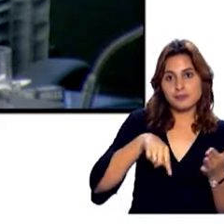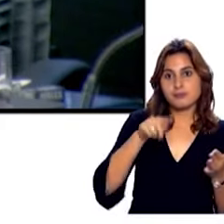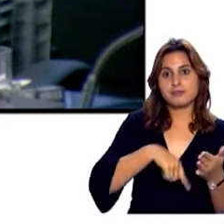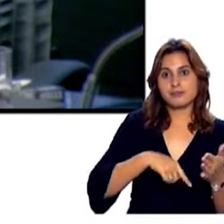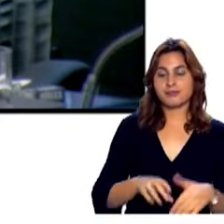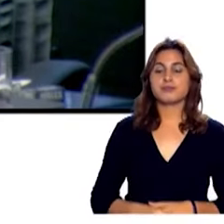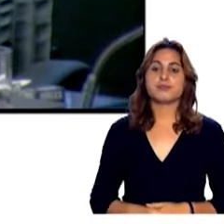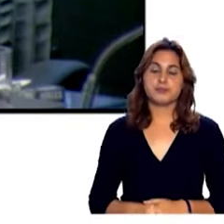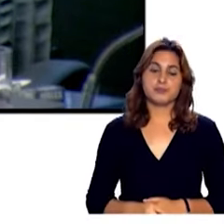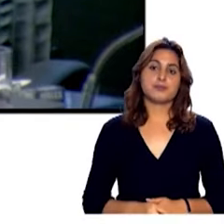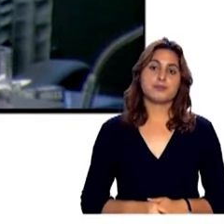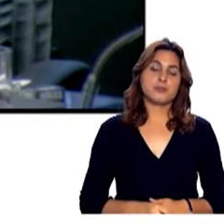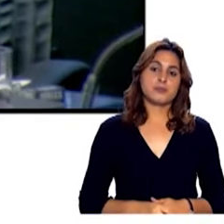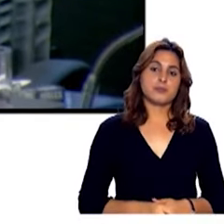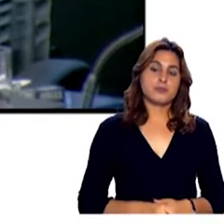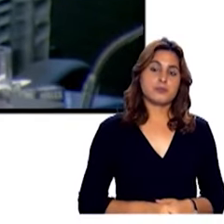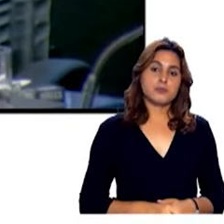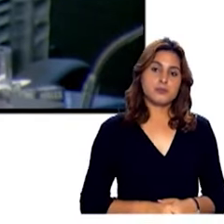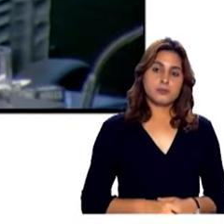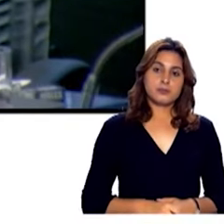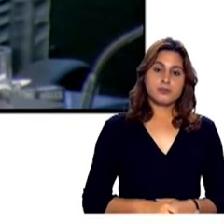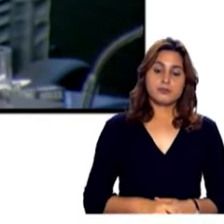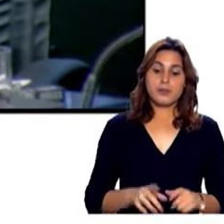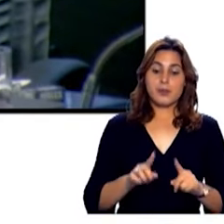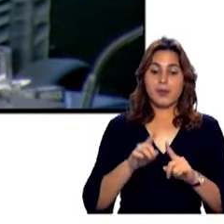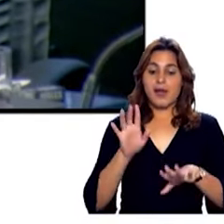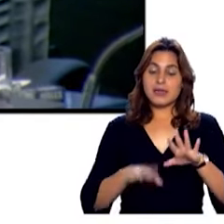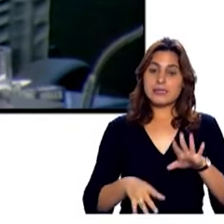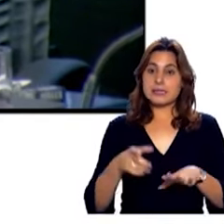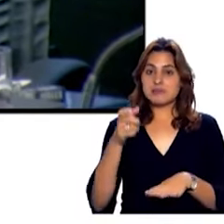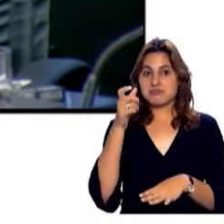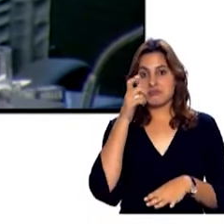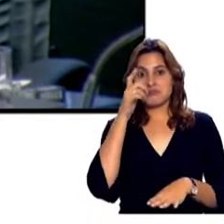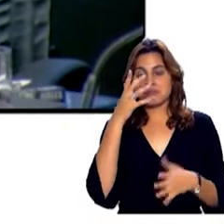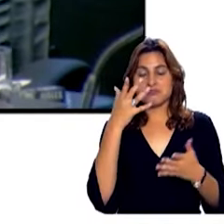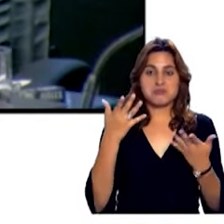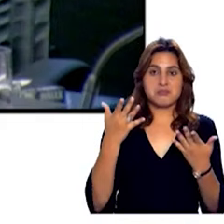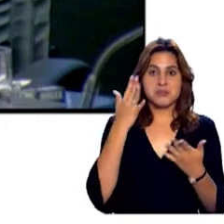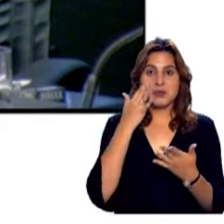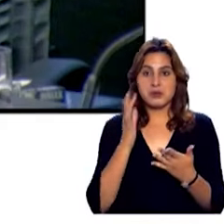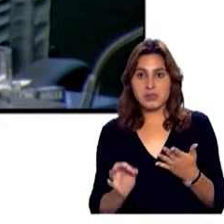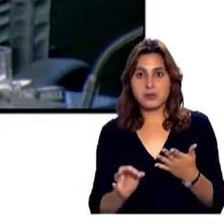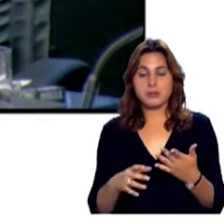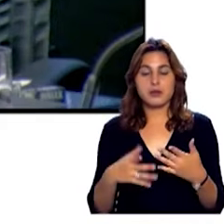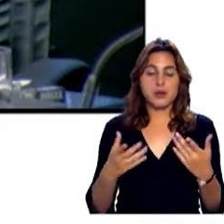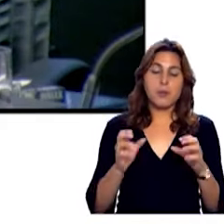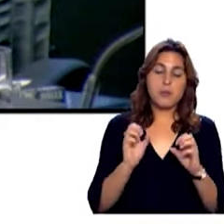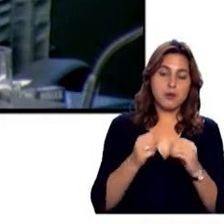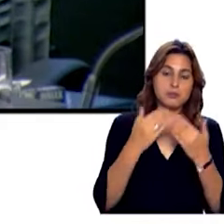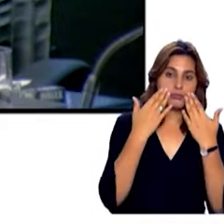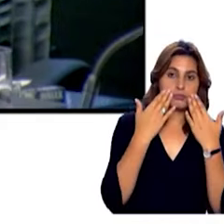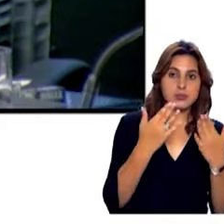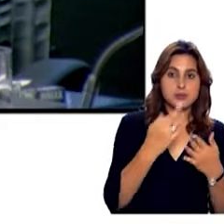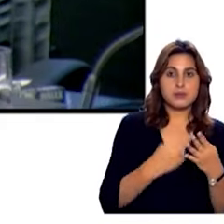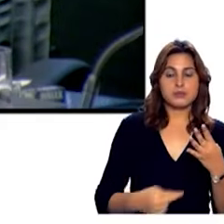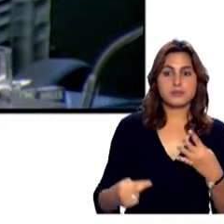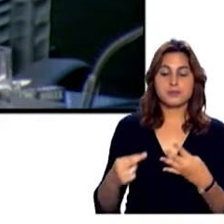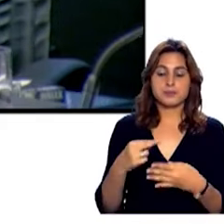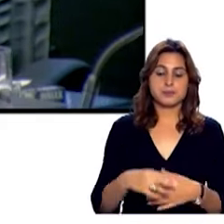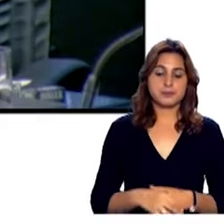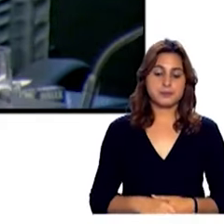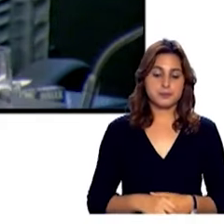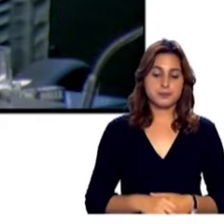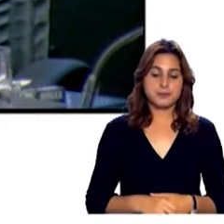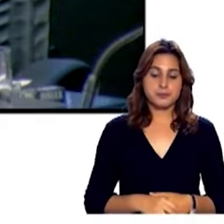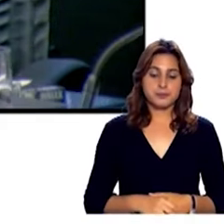porque tengan interés público es decir que el asunto que se de al tribunal aunque no tenga intercional es un pleito testigo es un pleito que